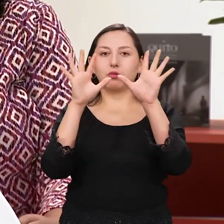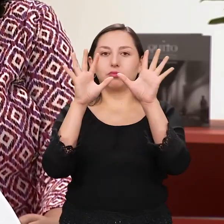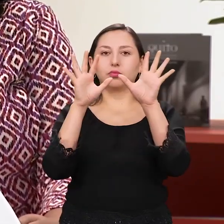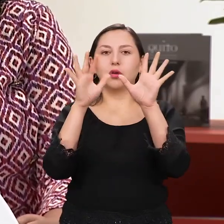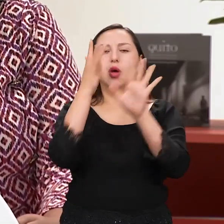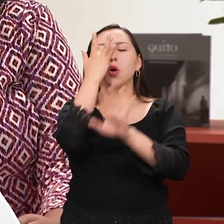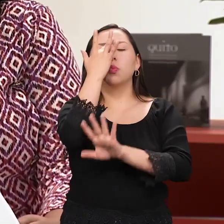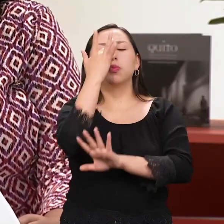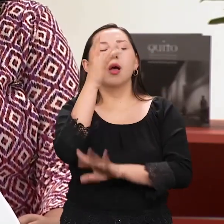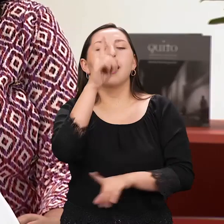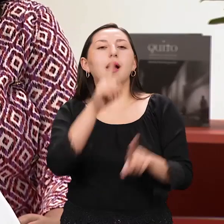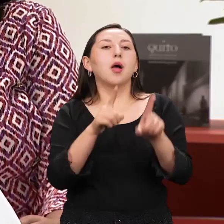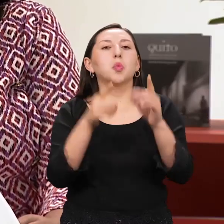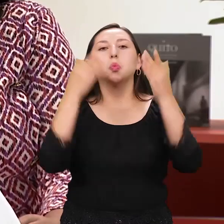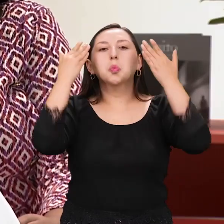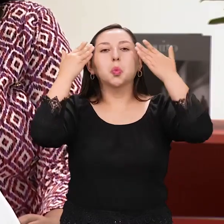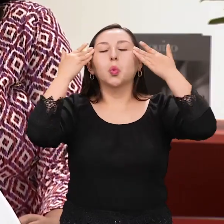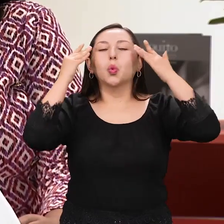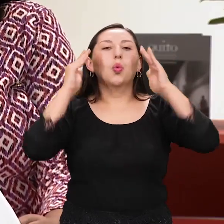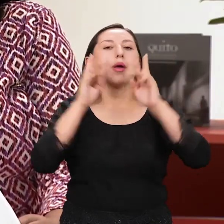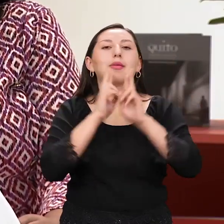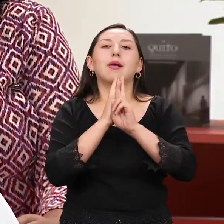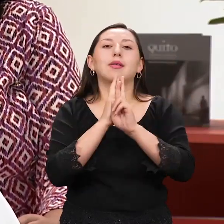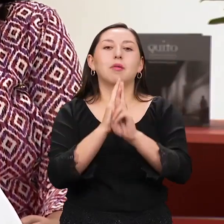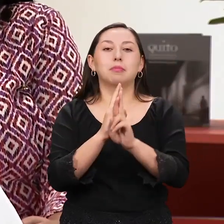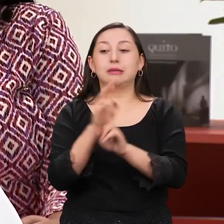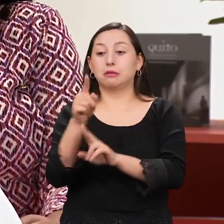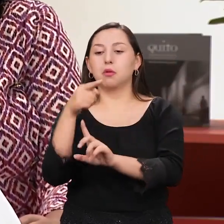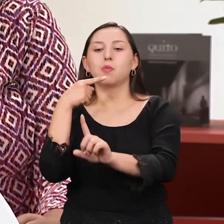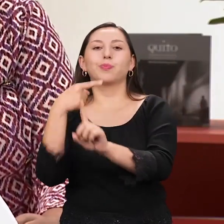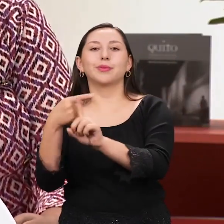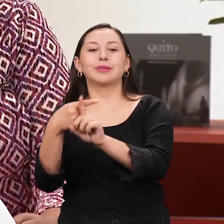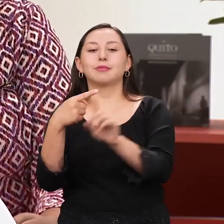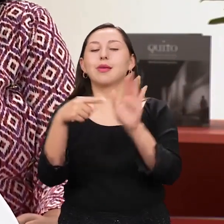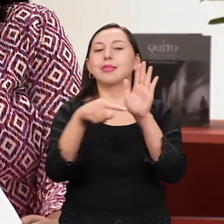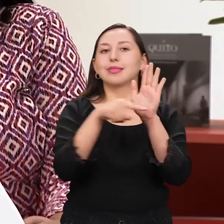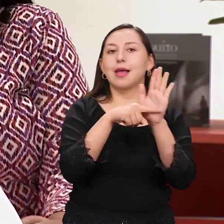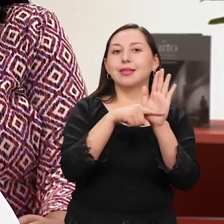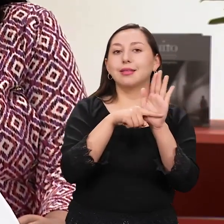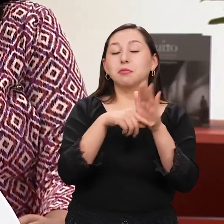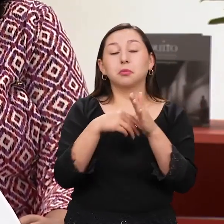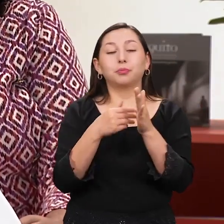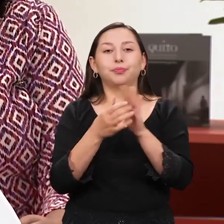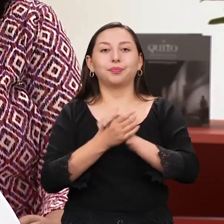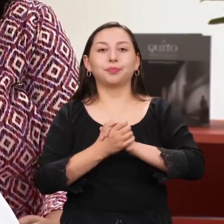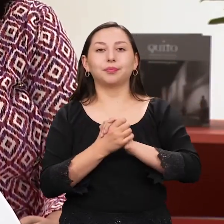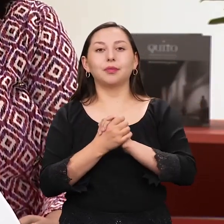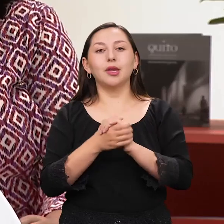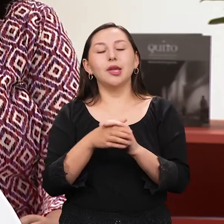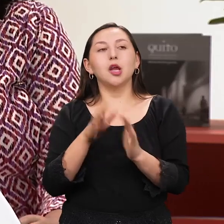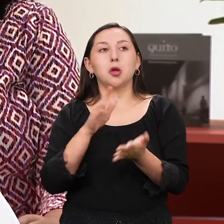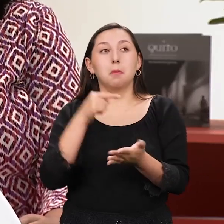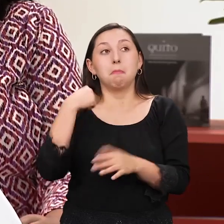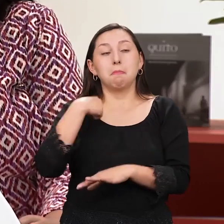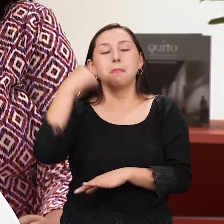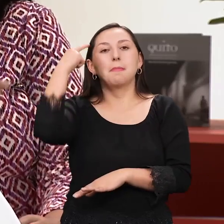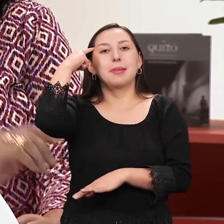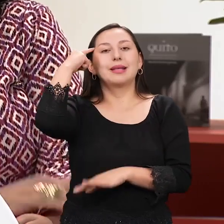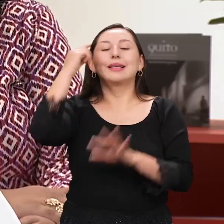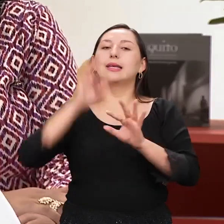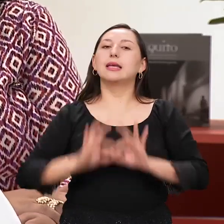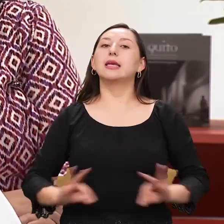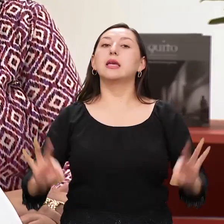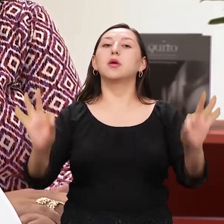depende, porque estas respuestas no tienen una fórmula para decir esto está bien o hasta aquí está bien y hasta aquí está mal. Pero creo que lo